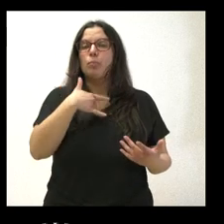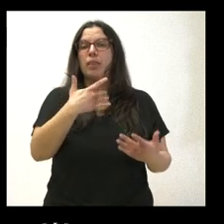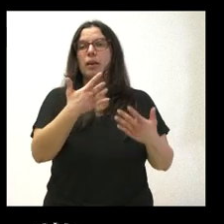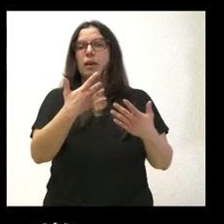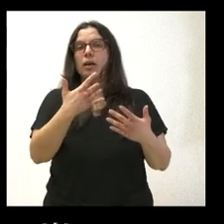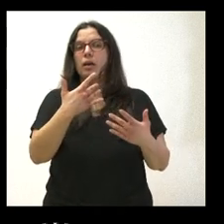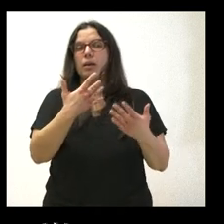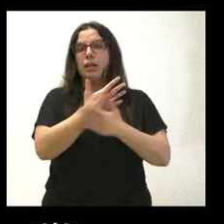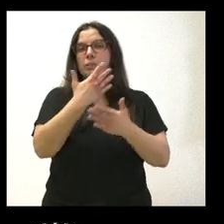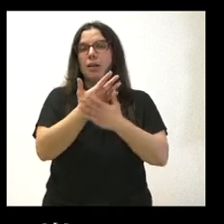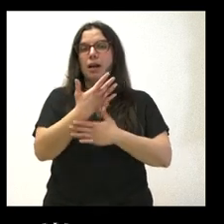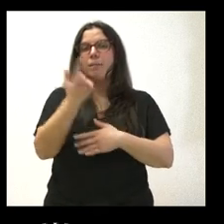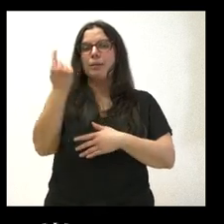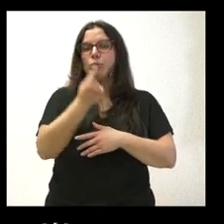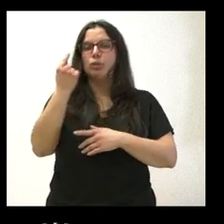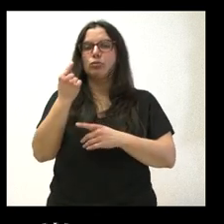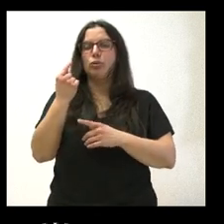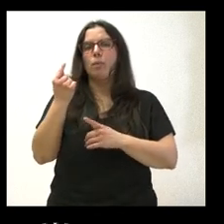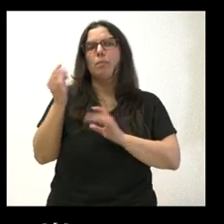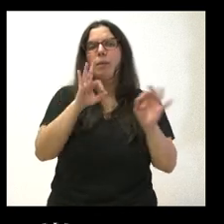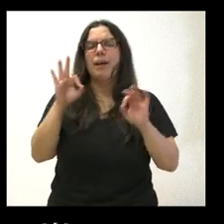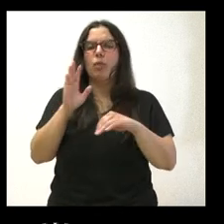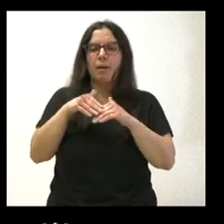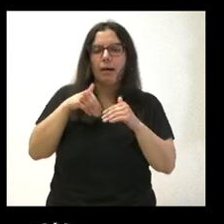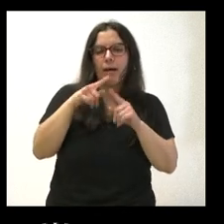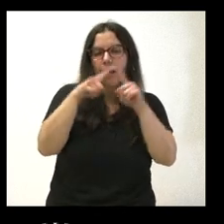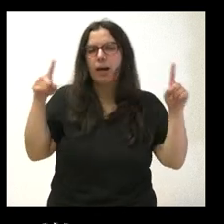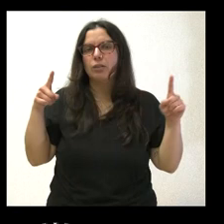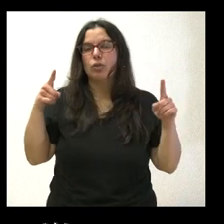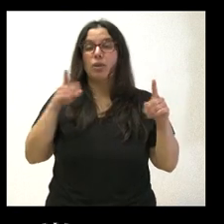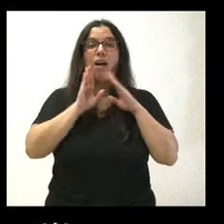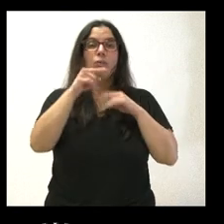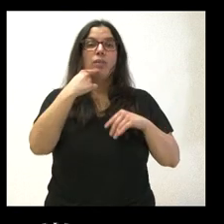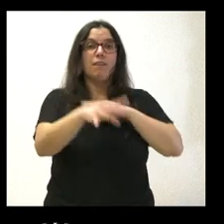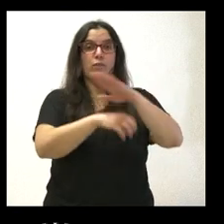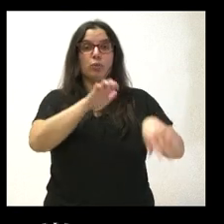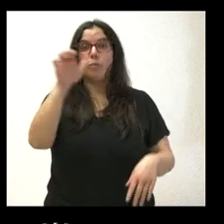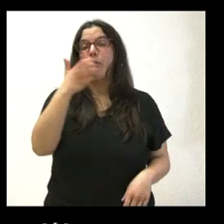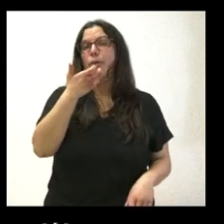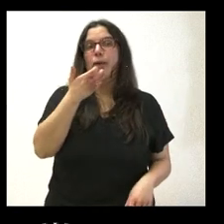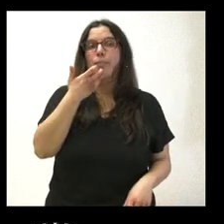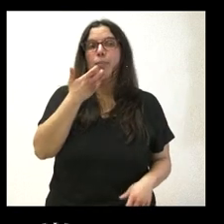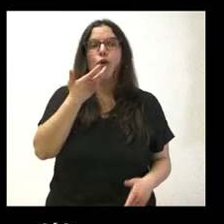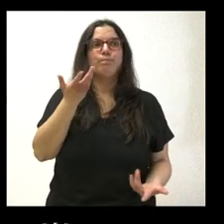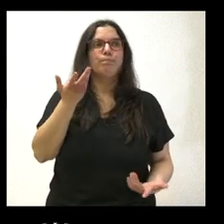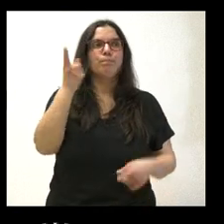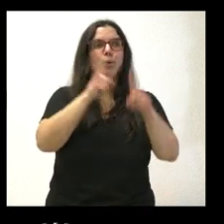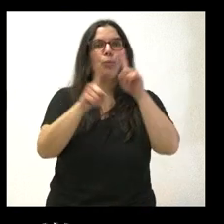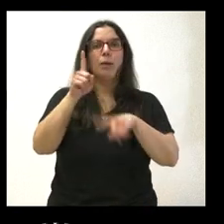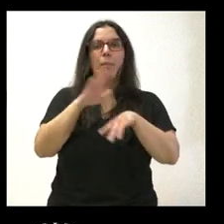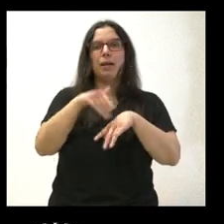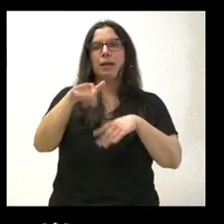de la comunidad para 2024 si esto que nos decía de los fondos europeos va a impedir que que por ejemplo la